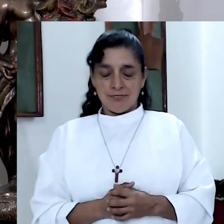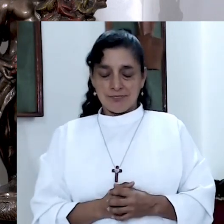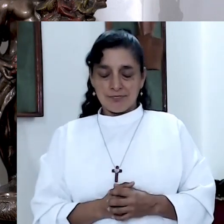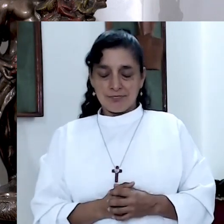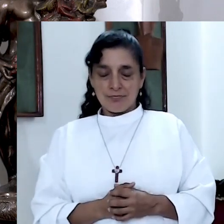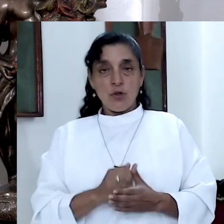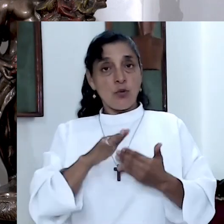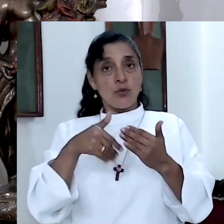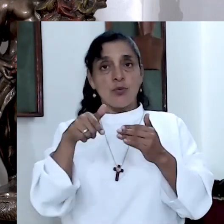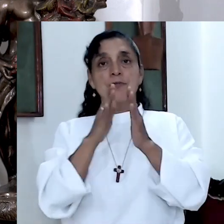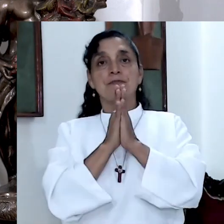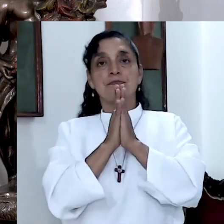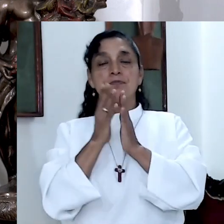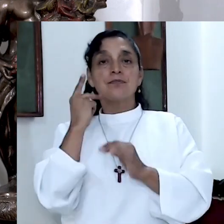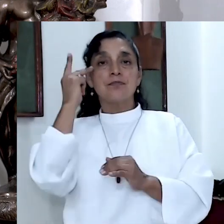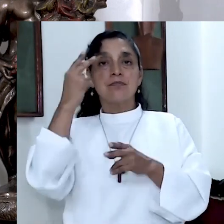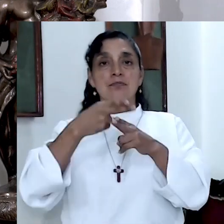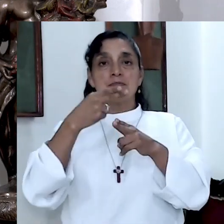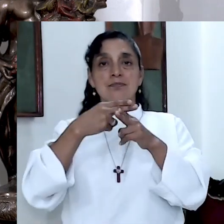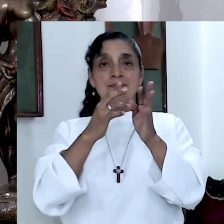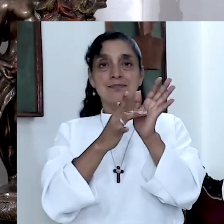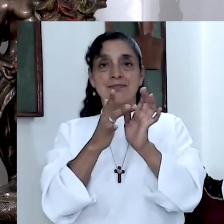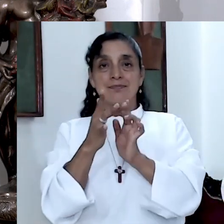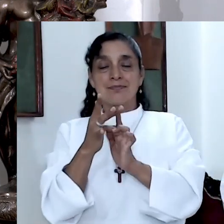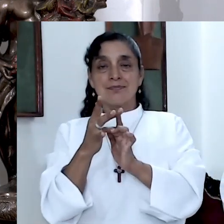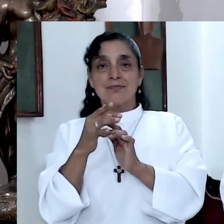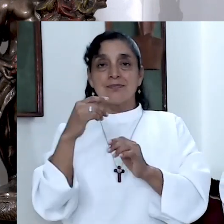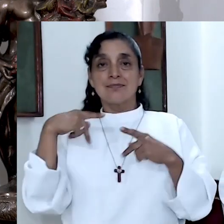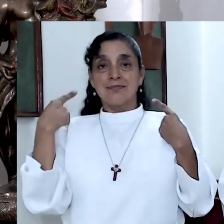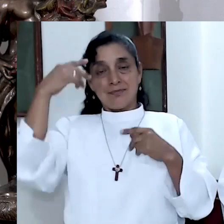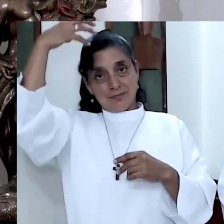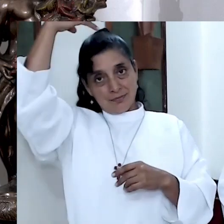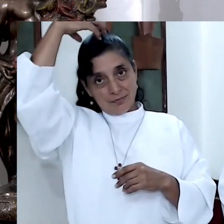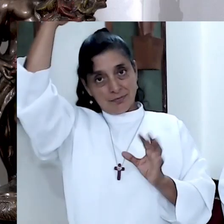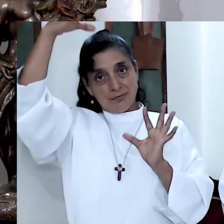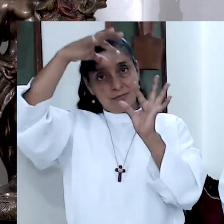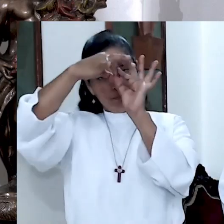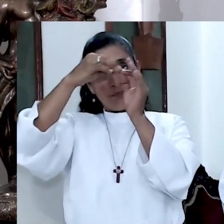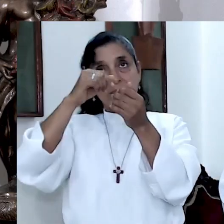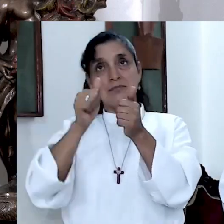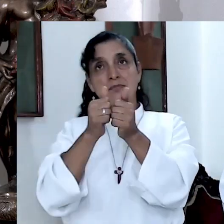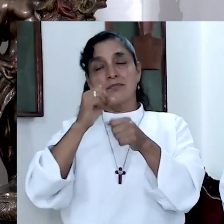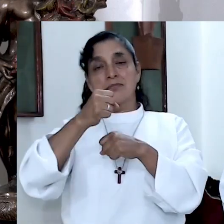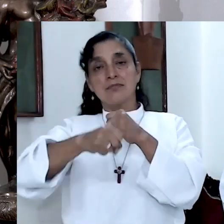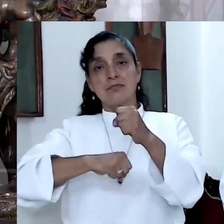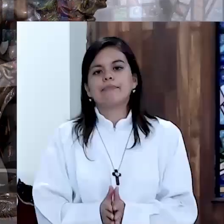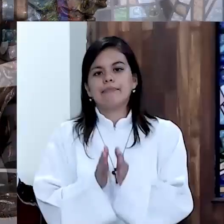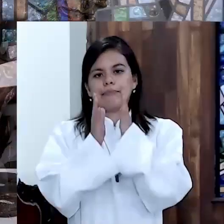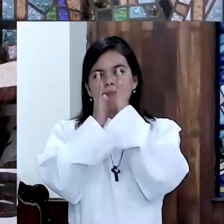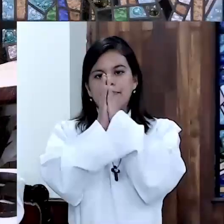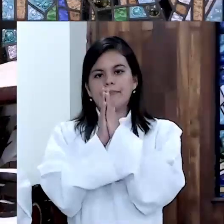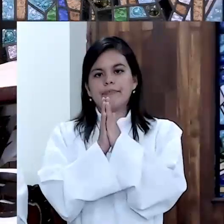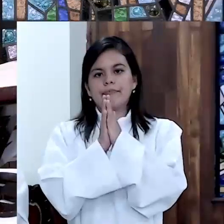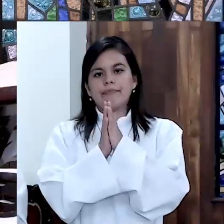Todo esto te pedimos, Padre, en nombre de Jesús, quien vive contigo por los siglos de los siglos.